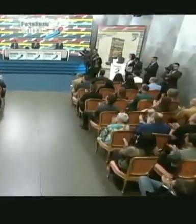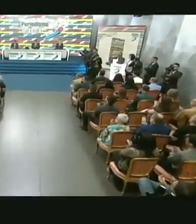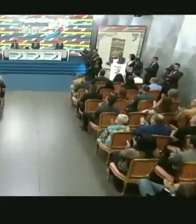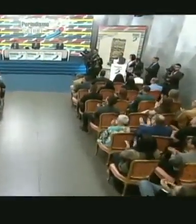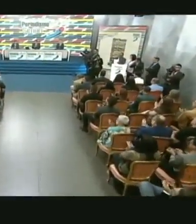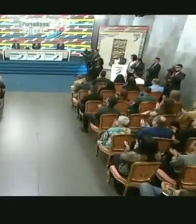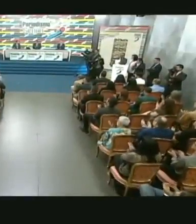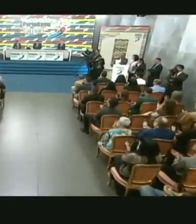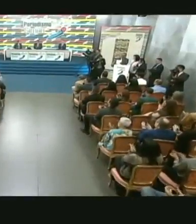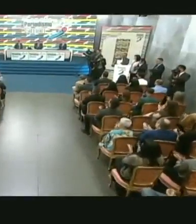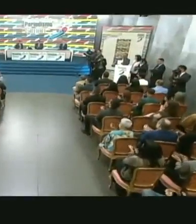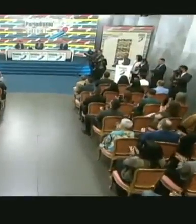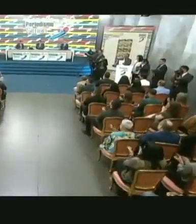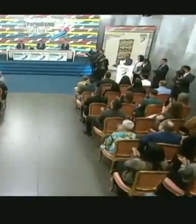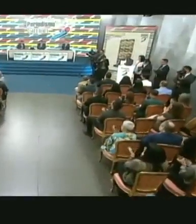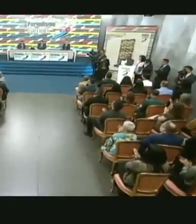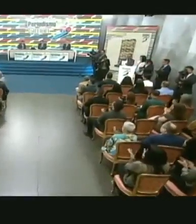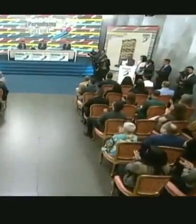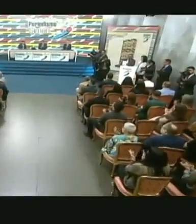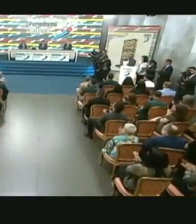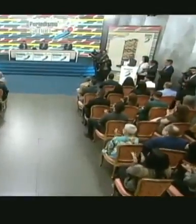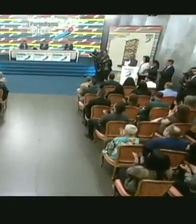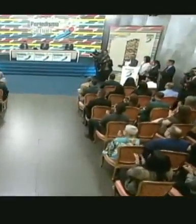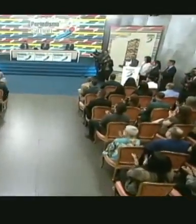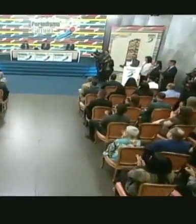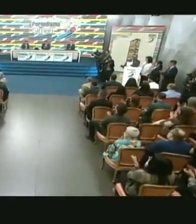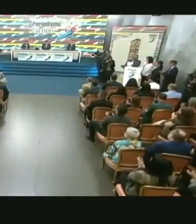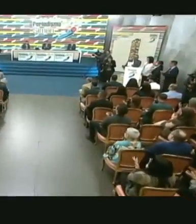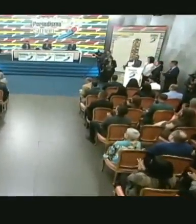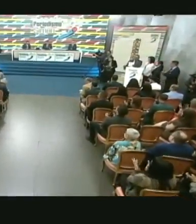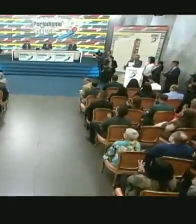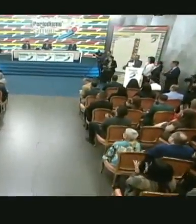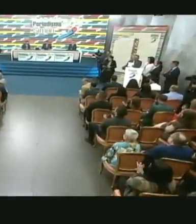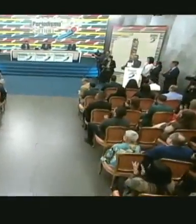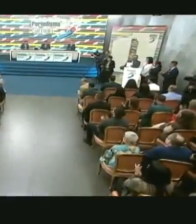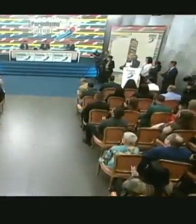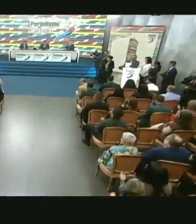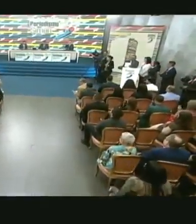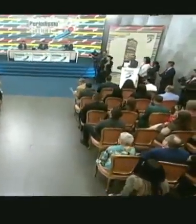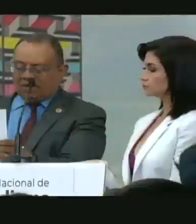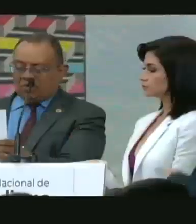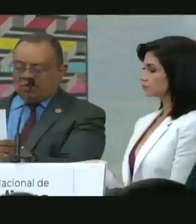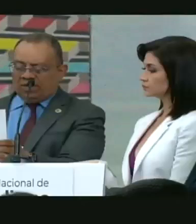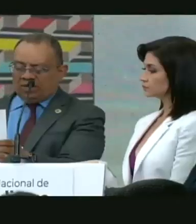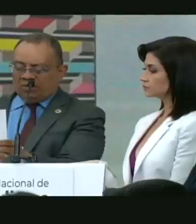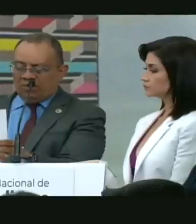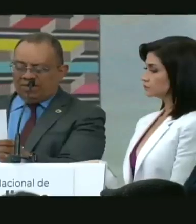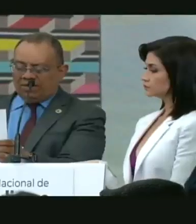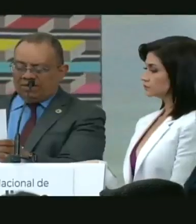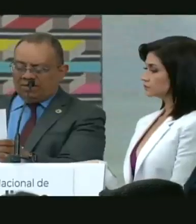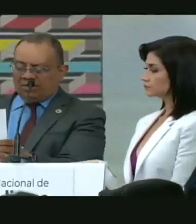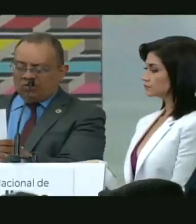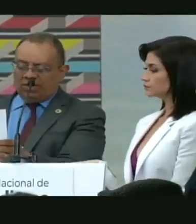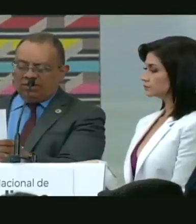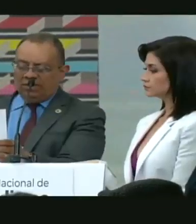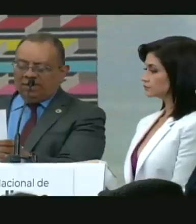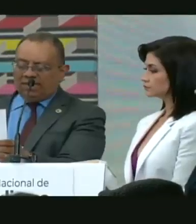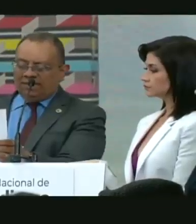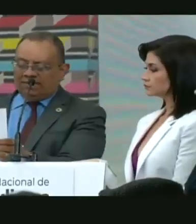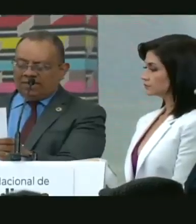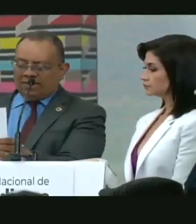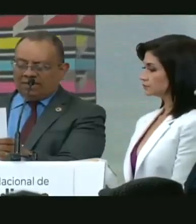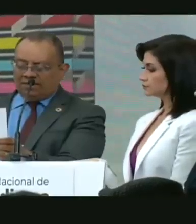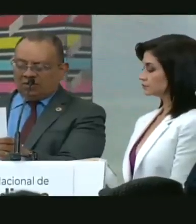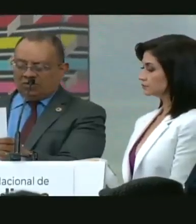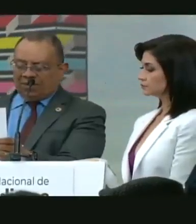A continuación, el ciudadano Nicolás Maduro Moros, presidente constitucional de la República Bolivariana de Venezuela,